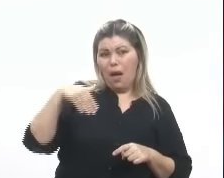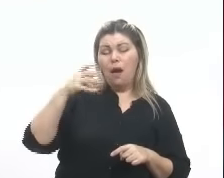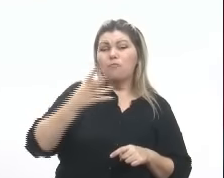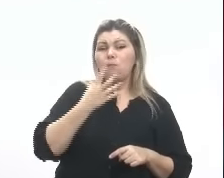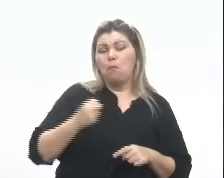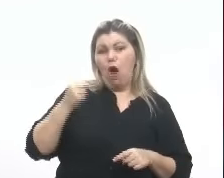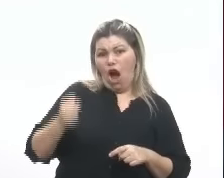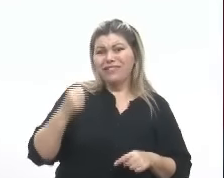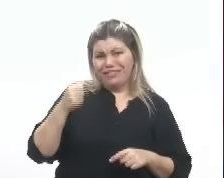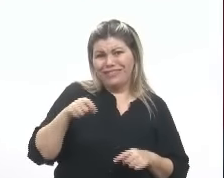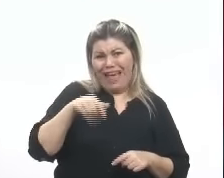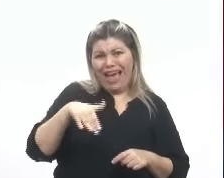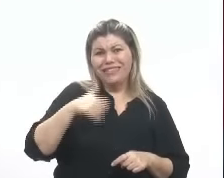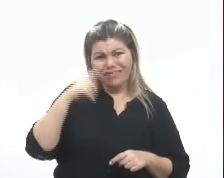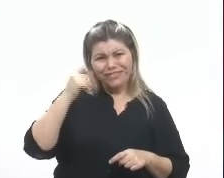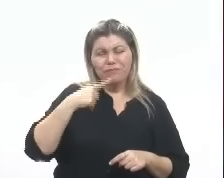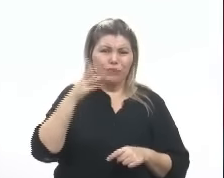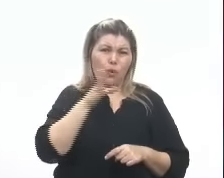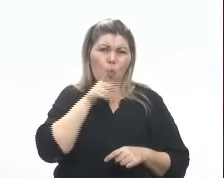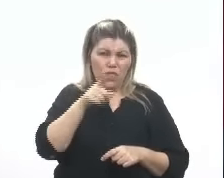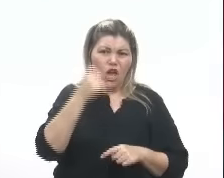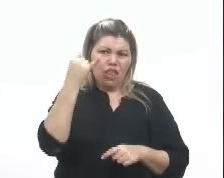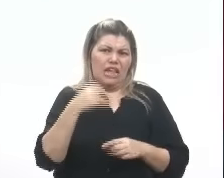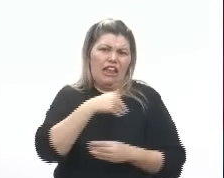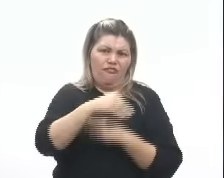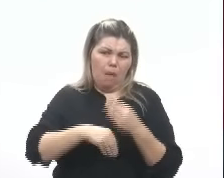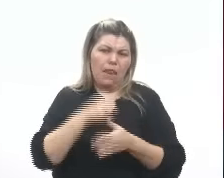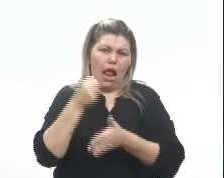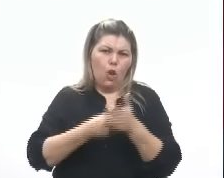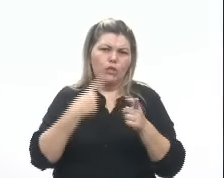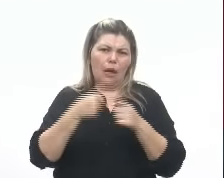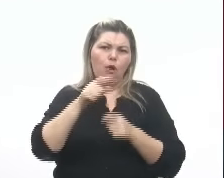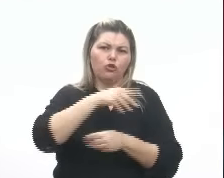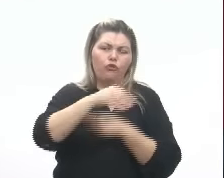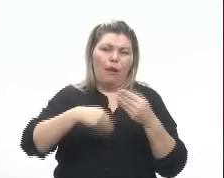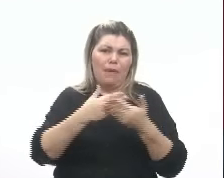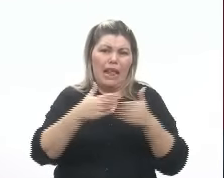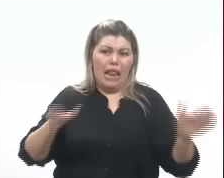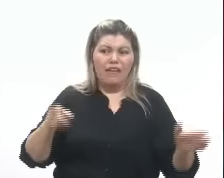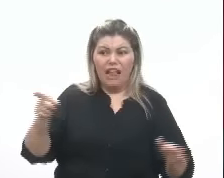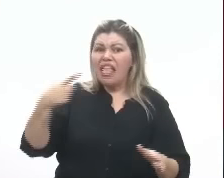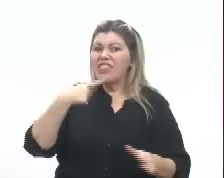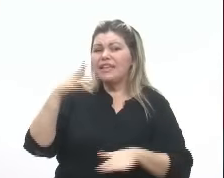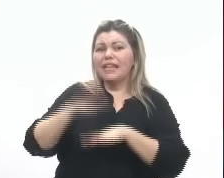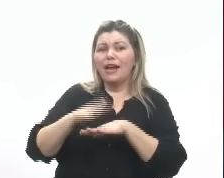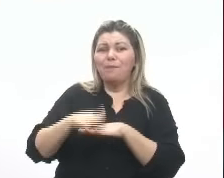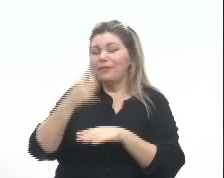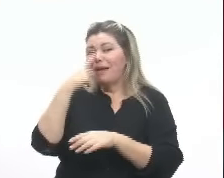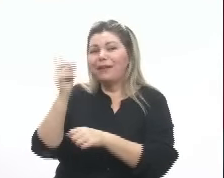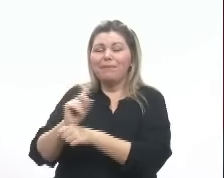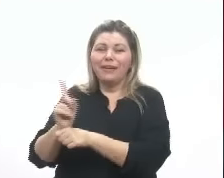Y él luchaba por la liberación de su familia también. Este dice que tiene perro a cargo.